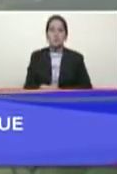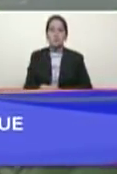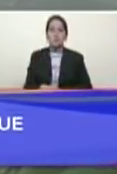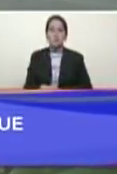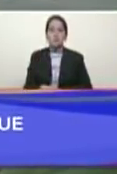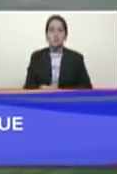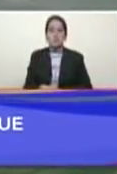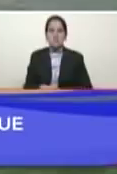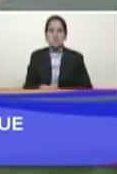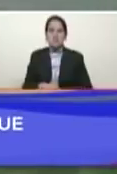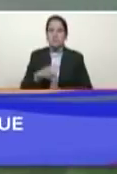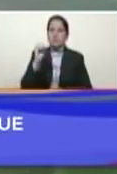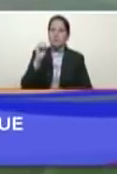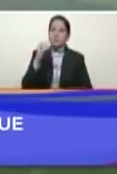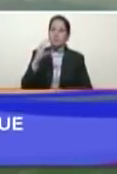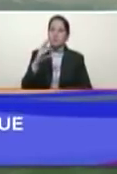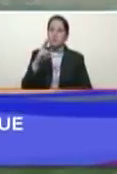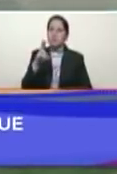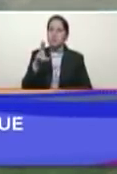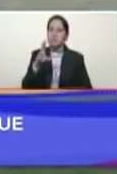A Ocumare de la Costa, Chuao.